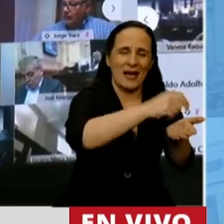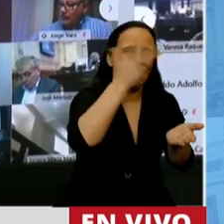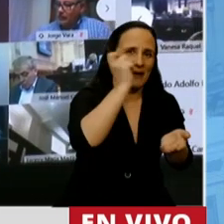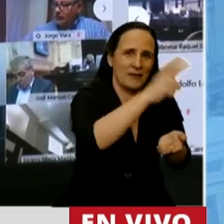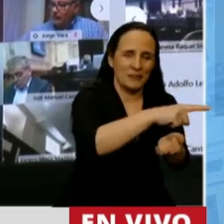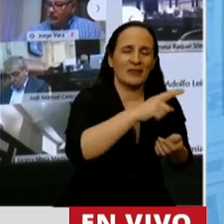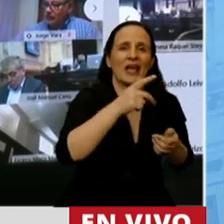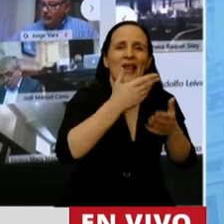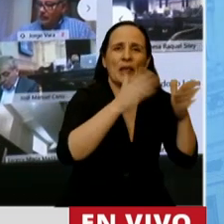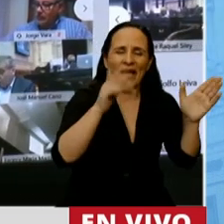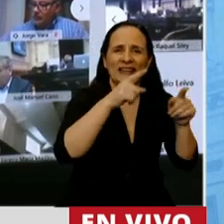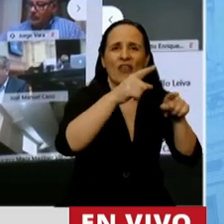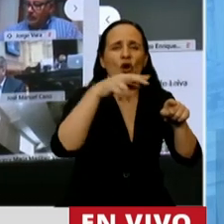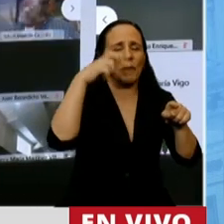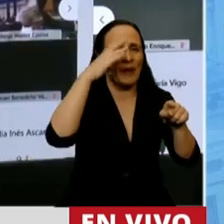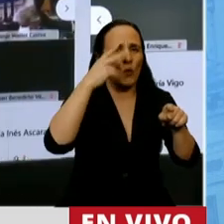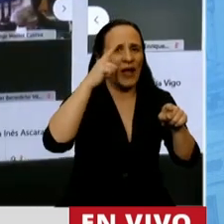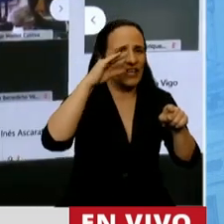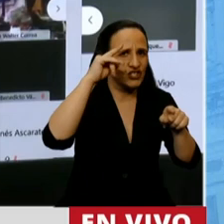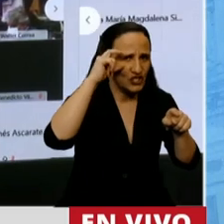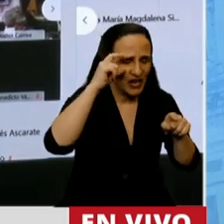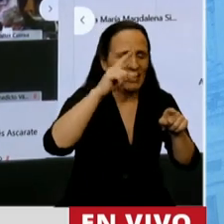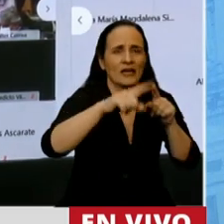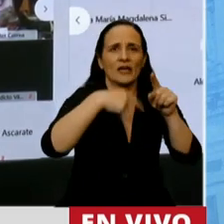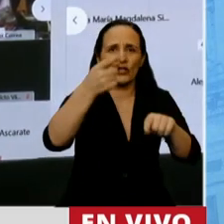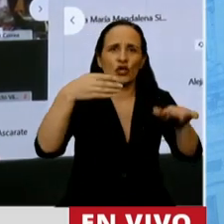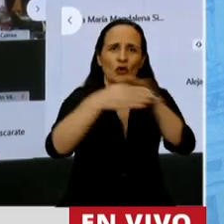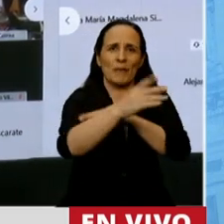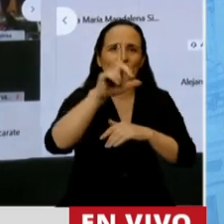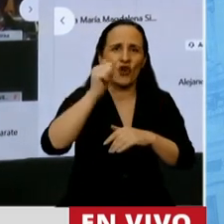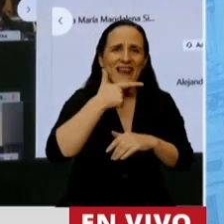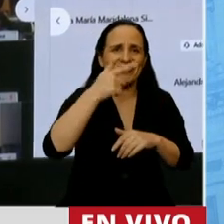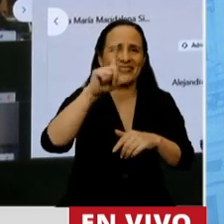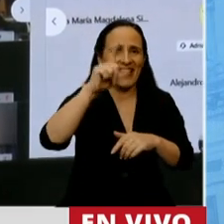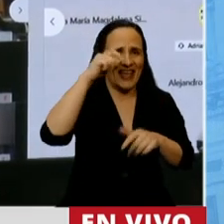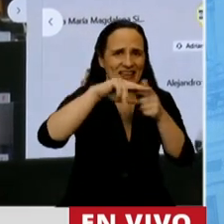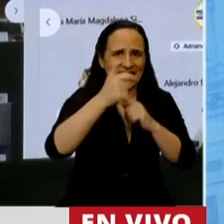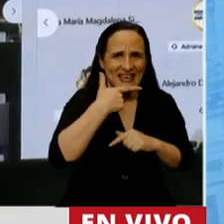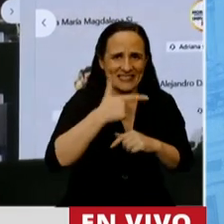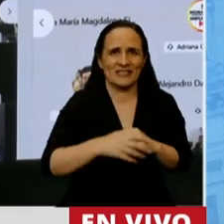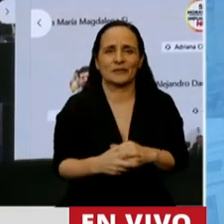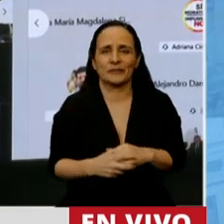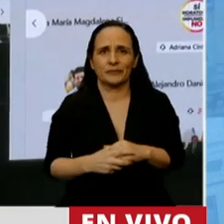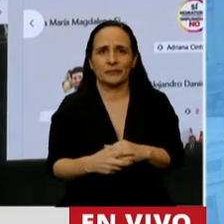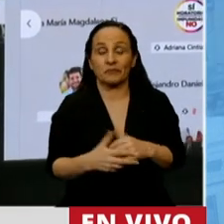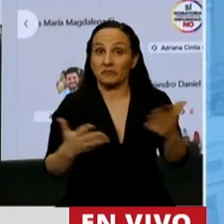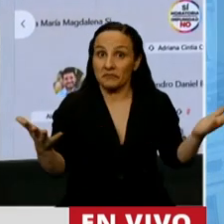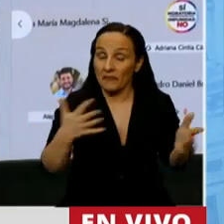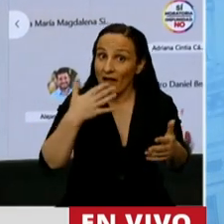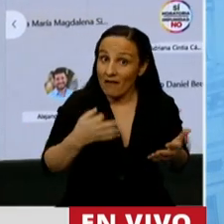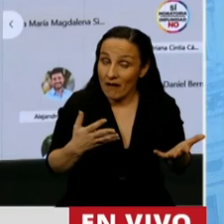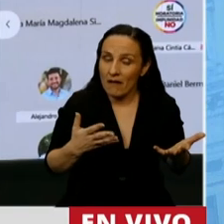Libertadores, Pehuenche y los fondos para estudios del proyecto sobre el del Paso Las Leñas. Mire, señor